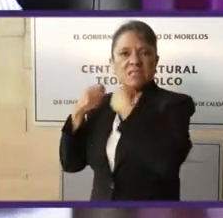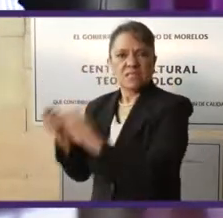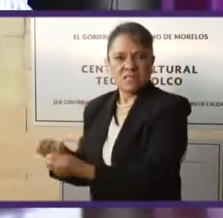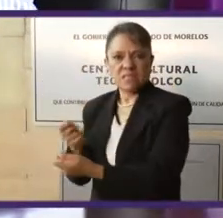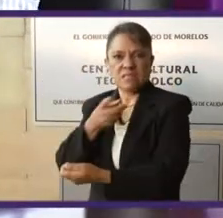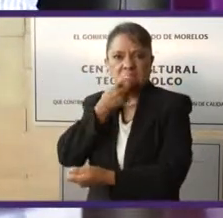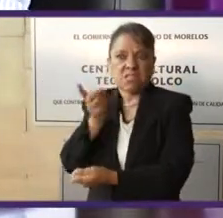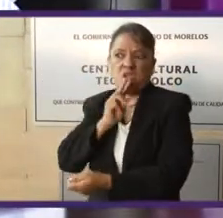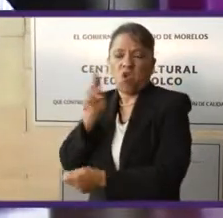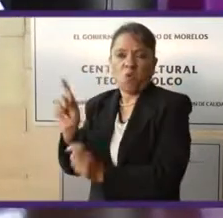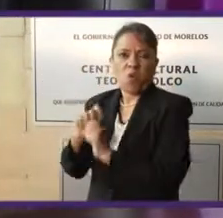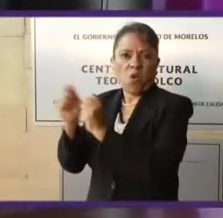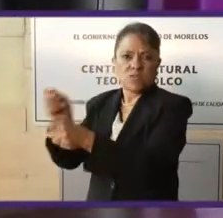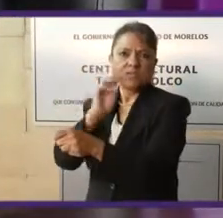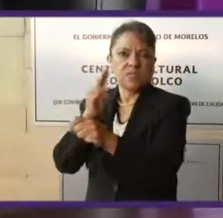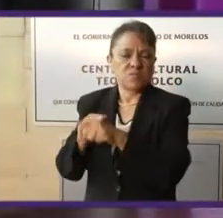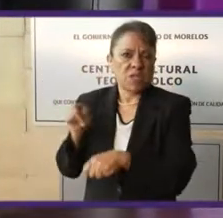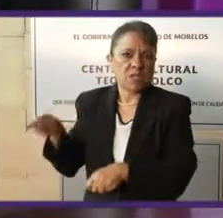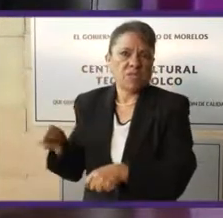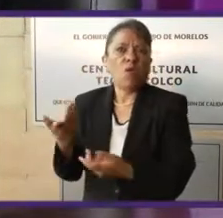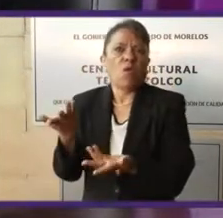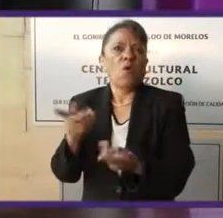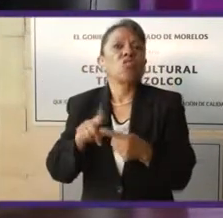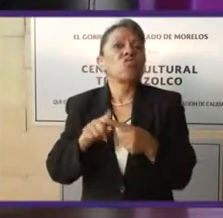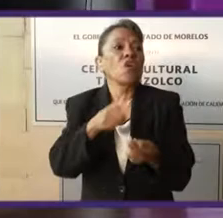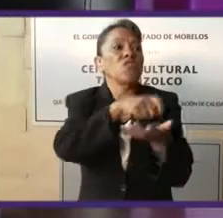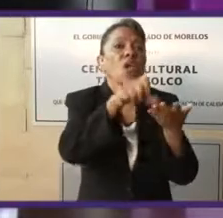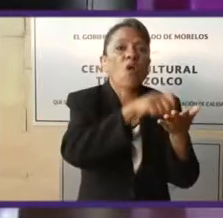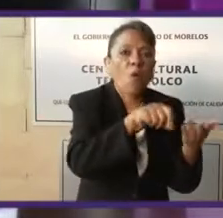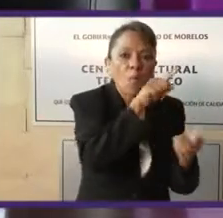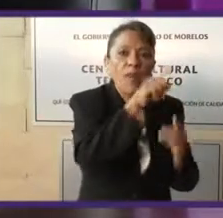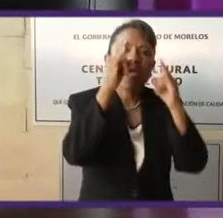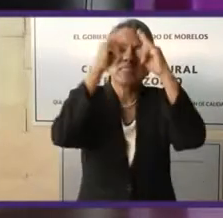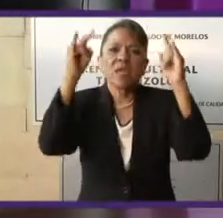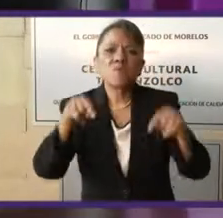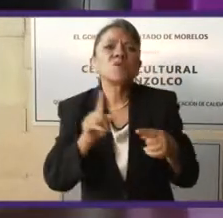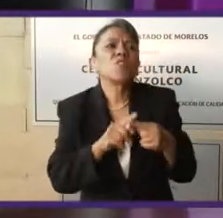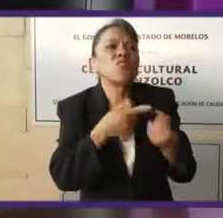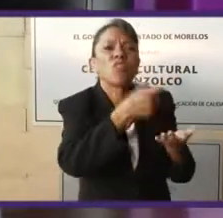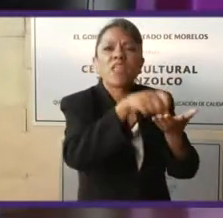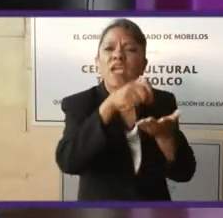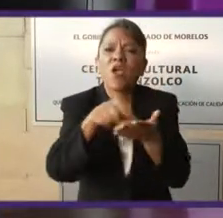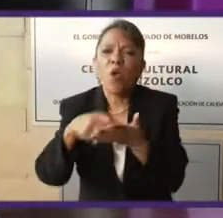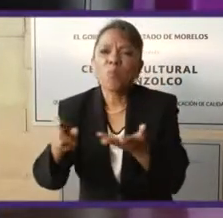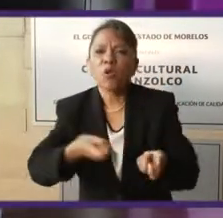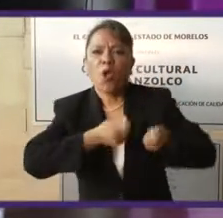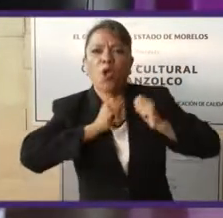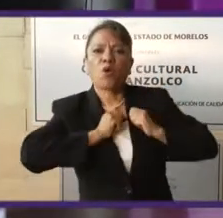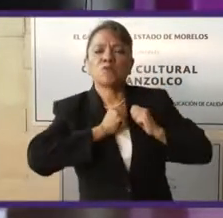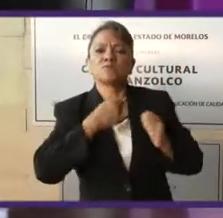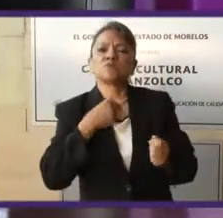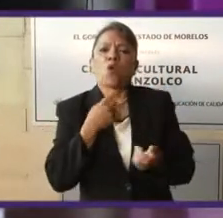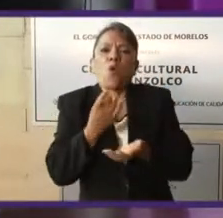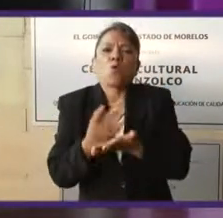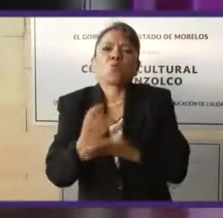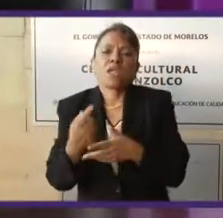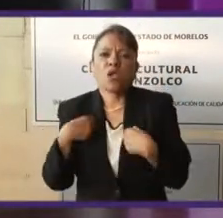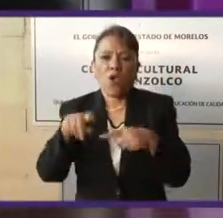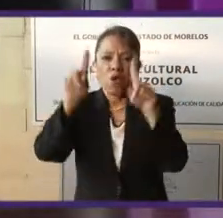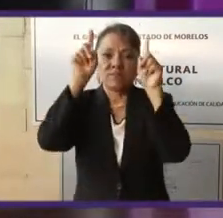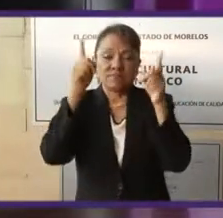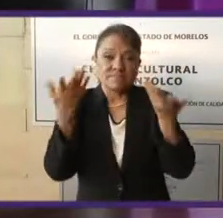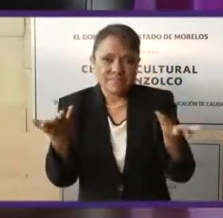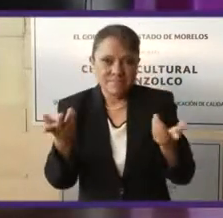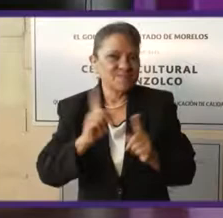vocería, dónde se adquiere, si se va uno a Tepito, ahí te la dan, o qué pasa, dónde está. Nosotros tenemos que ver